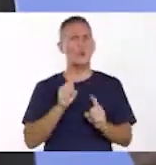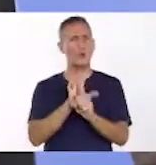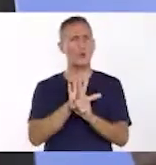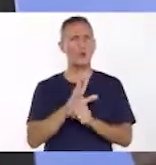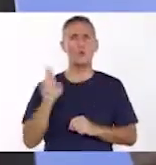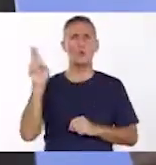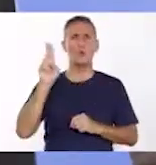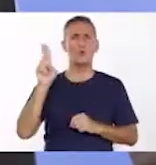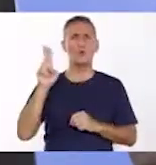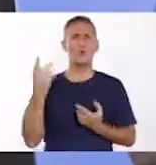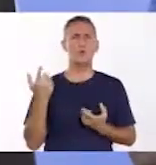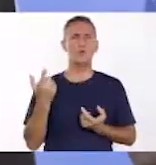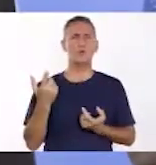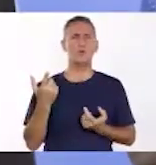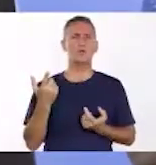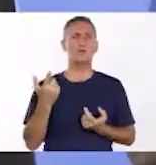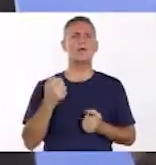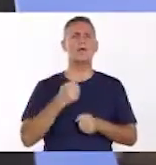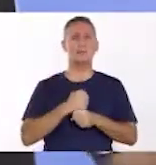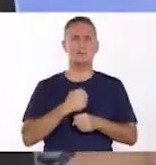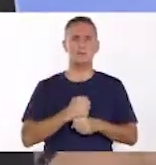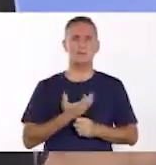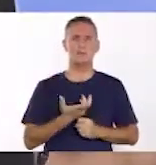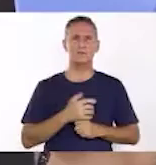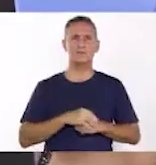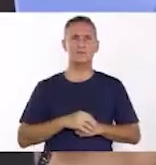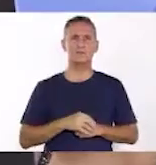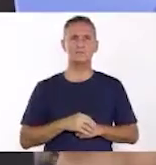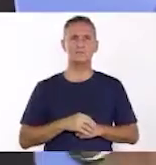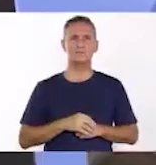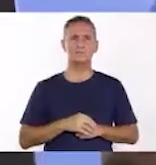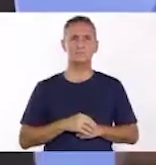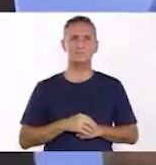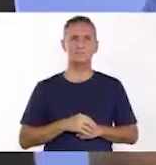las unidades que vamos a trabajar.